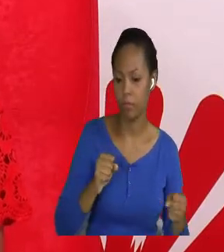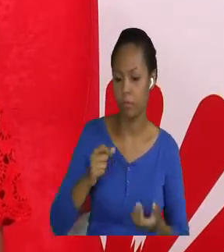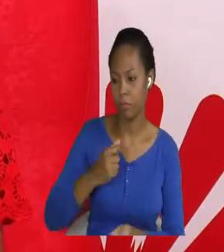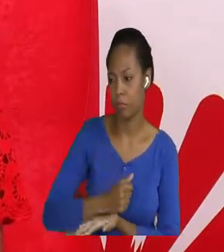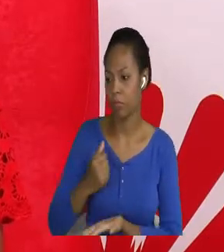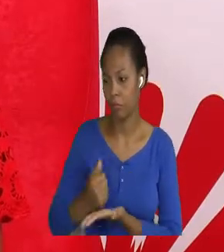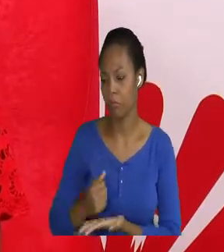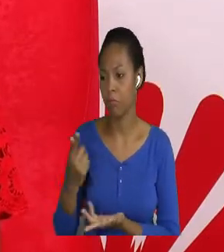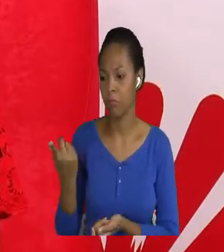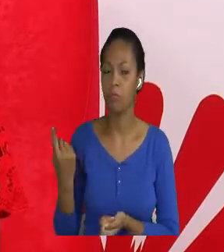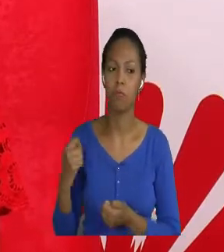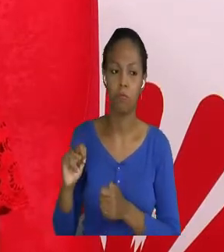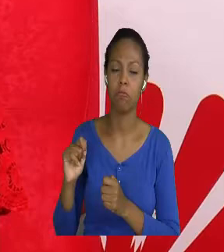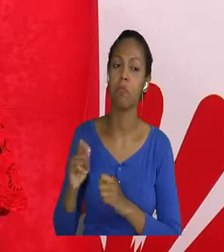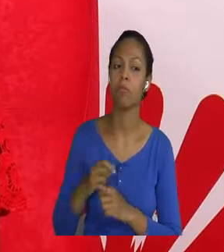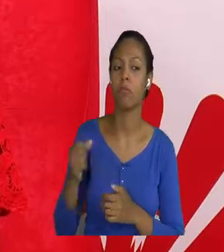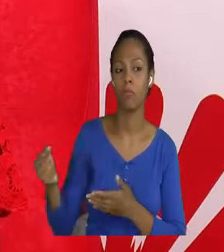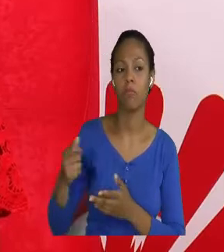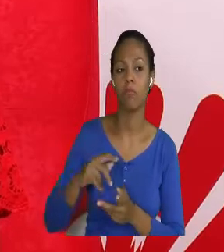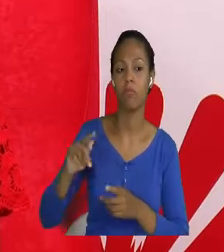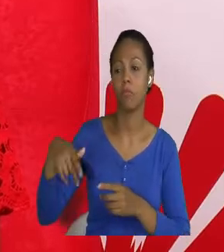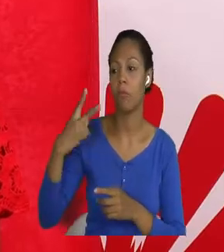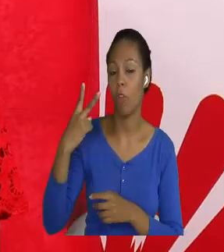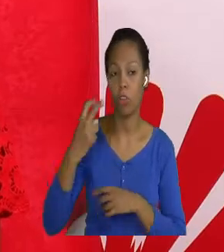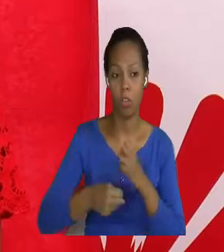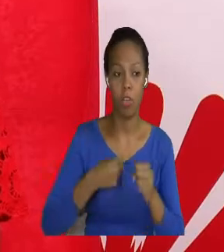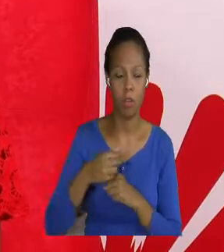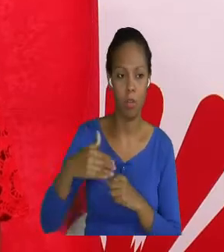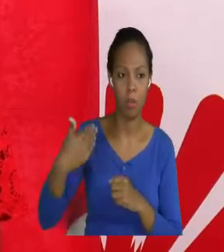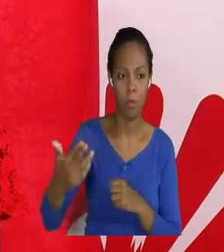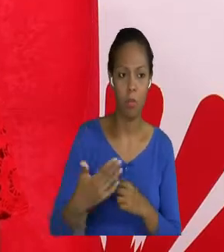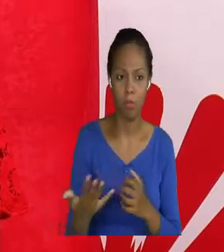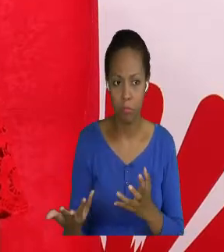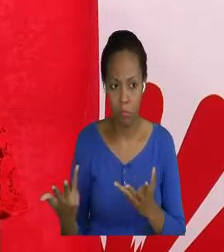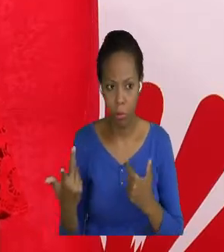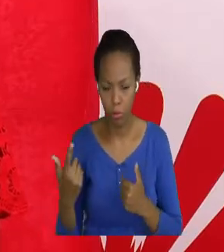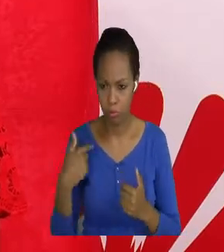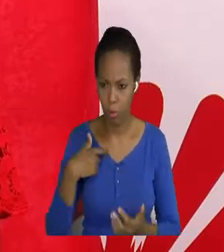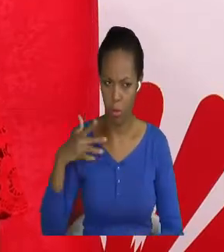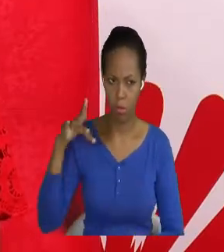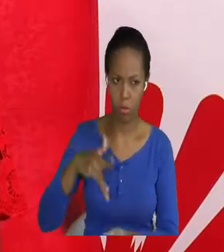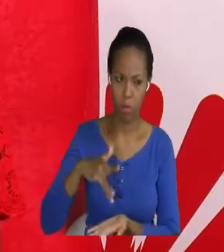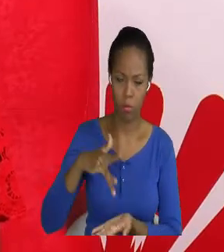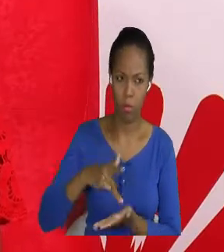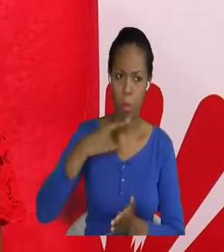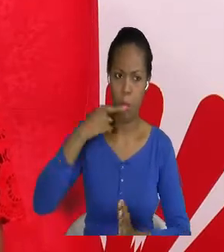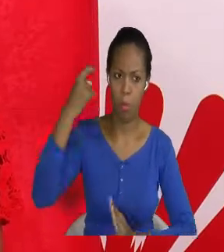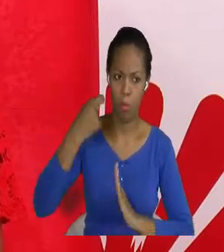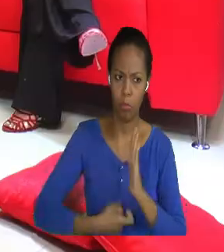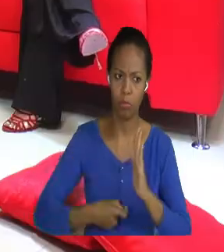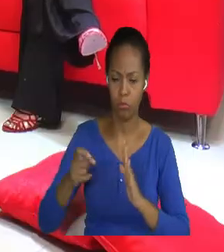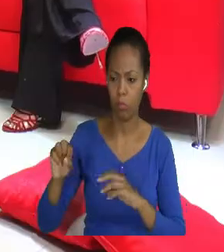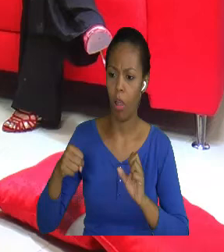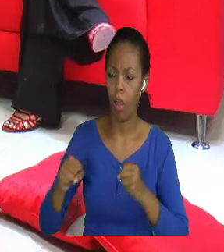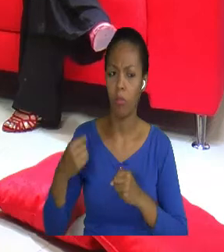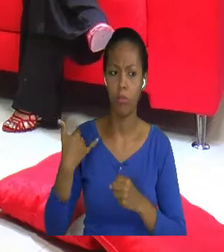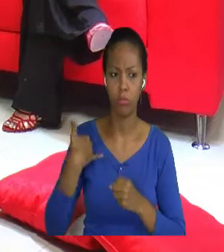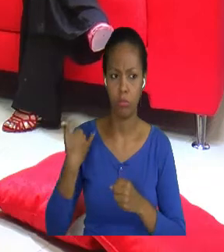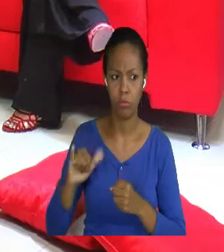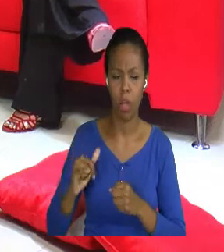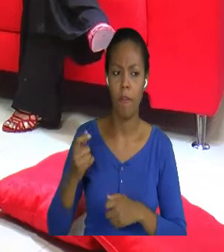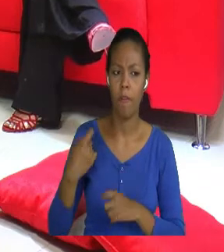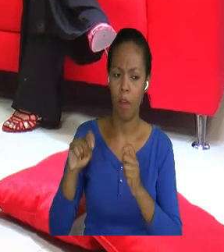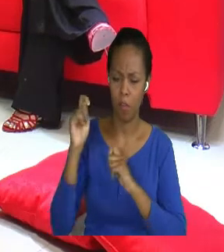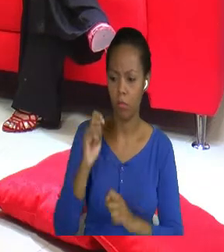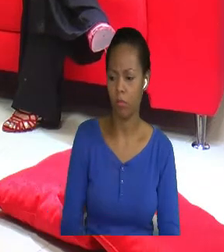de compra-venta y traspaso. 2 años después me entero que tengo una deuda por impuestos de la moto que vendí.